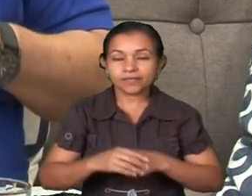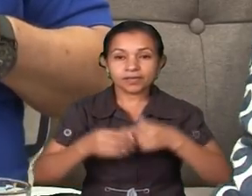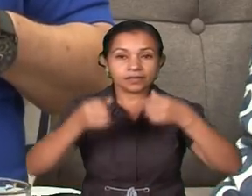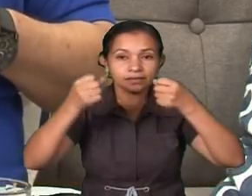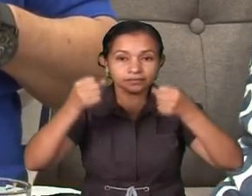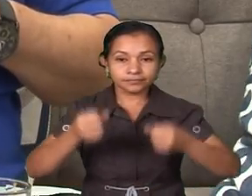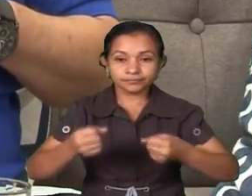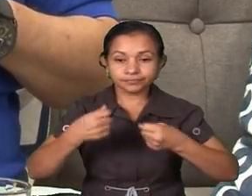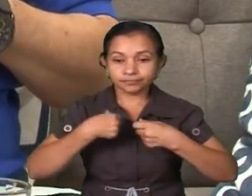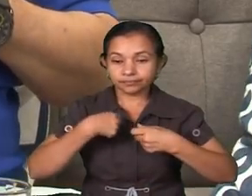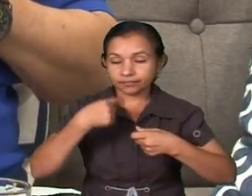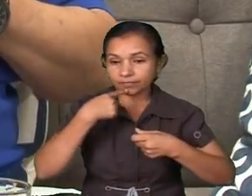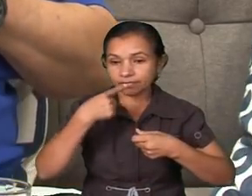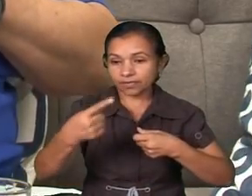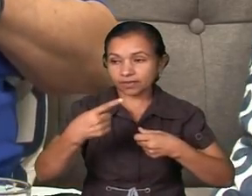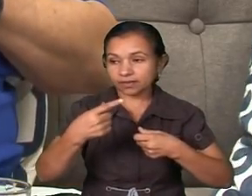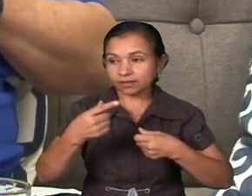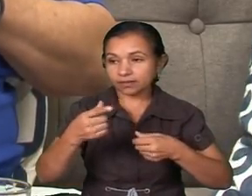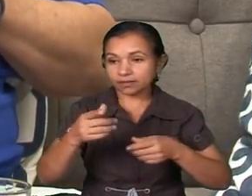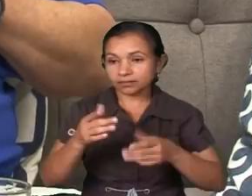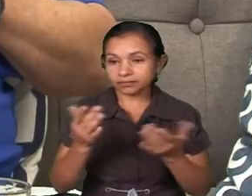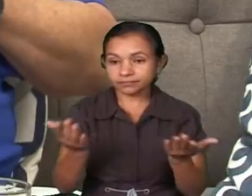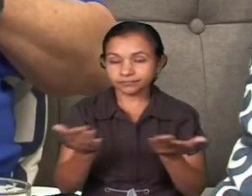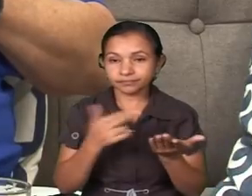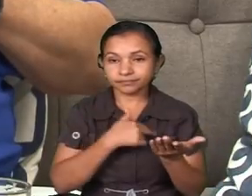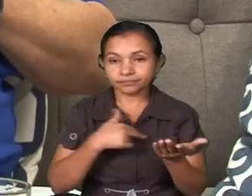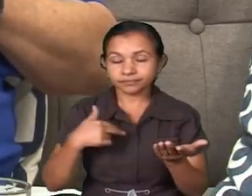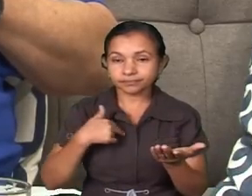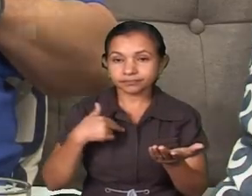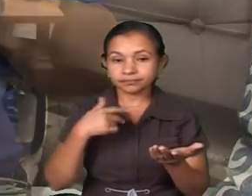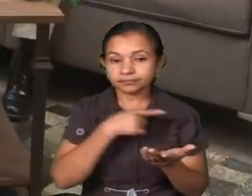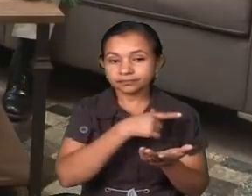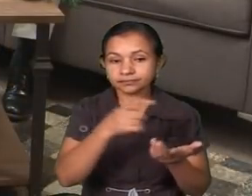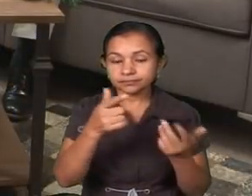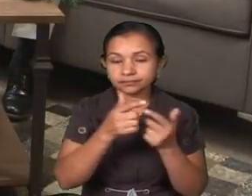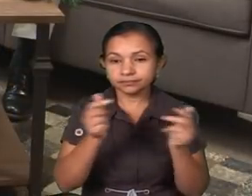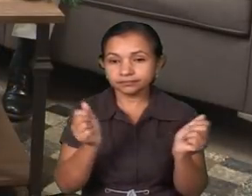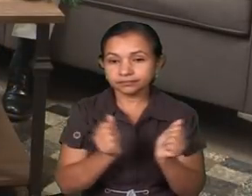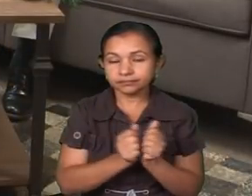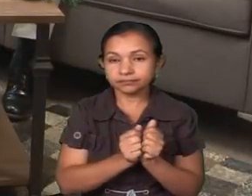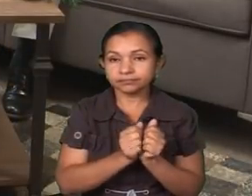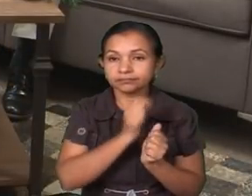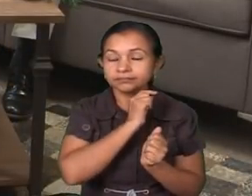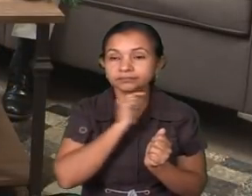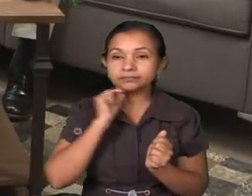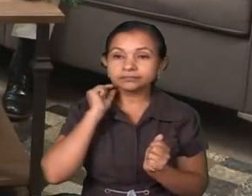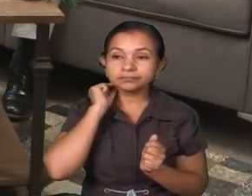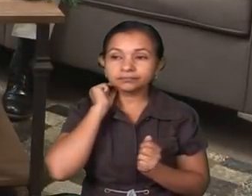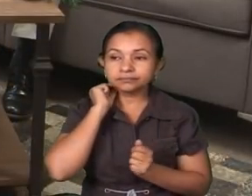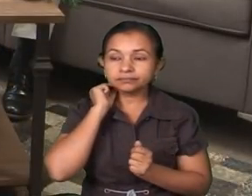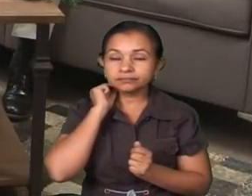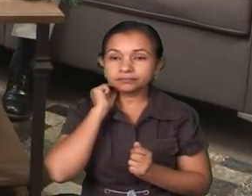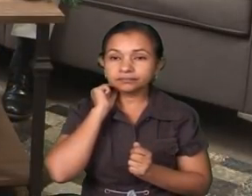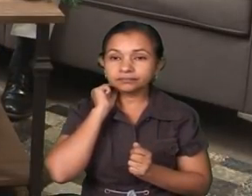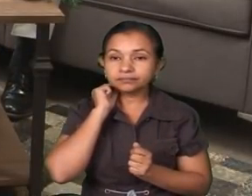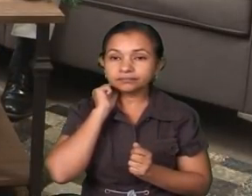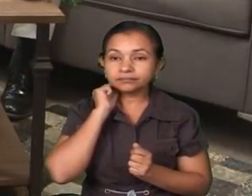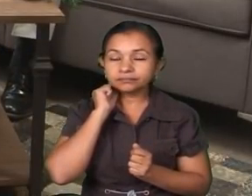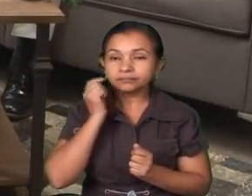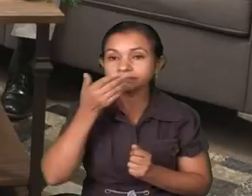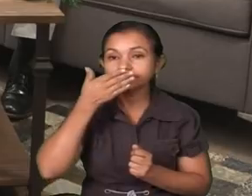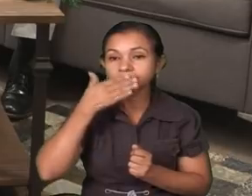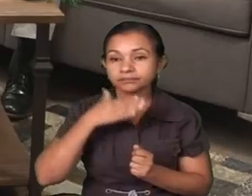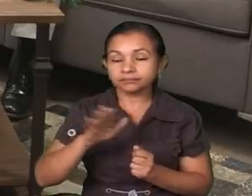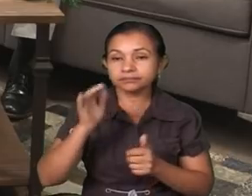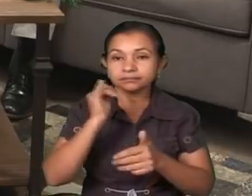yo resiento, okay, cuando estos sacerdotes ponen en mal a